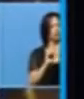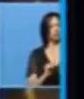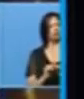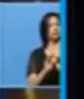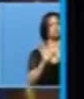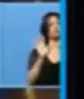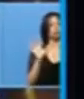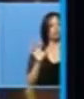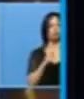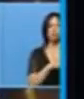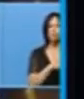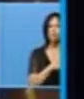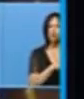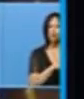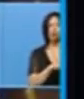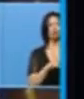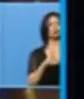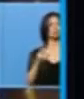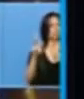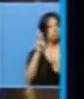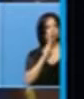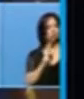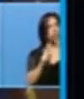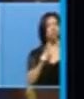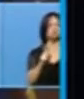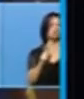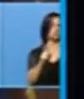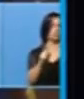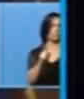Arely y su esposa por su llamada anoche. Lo llamó.